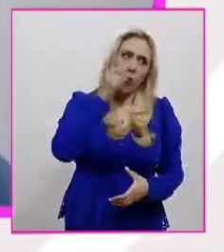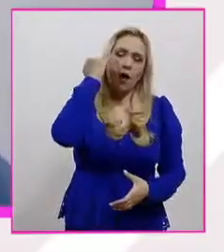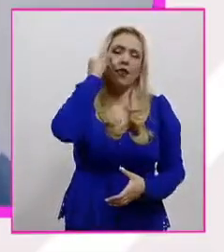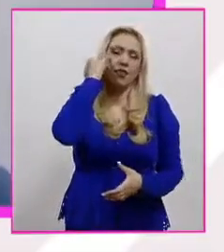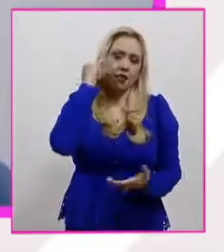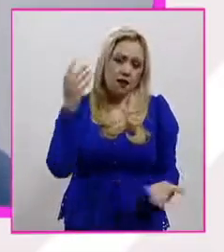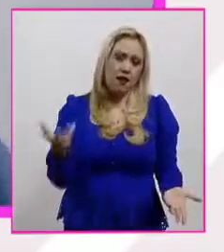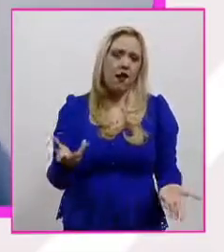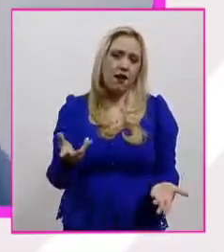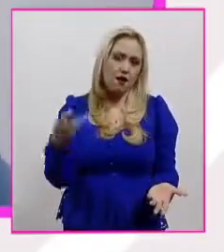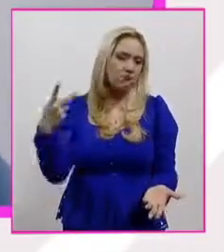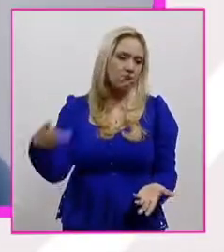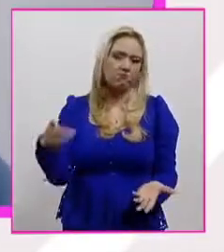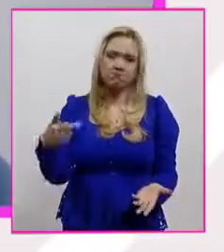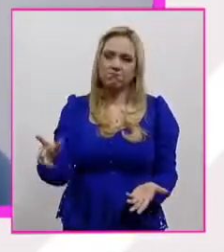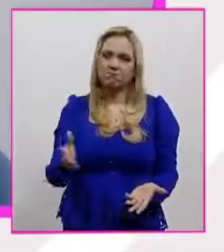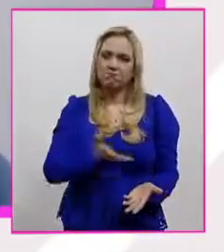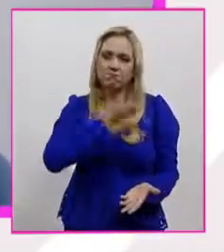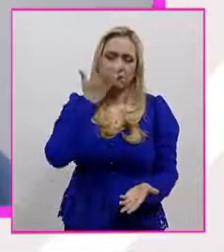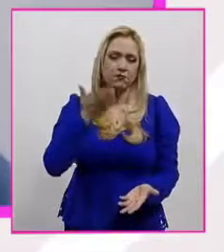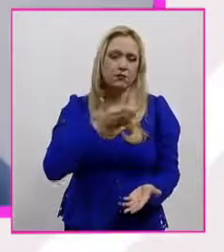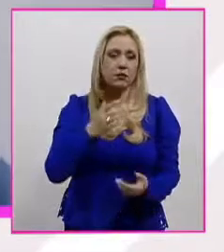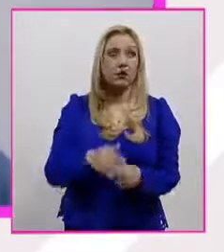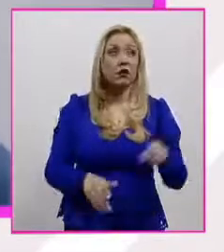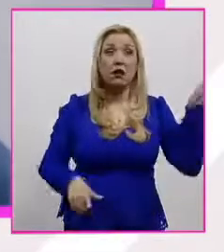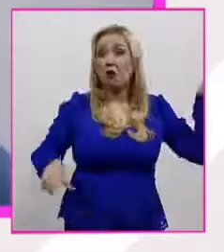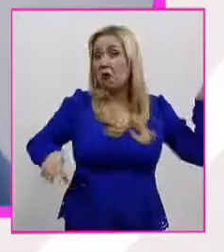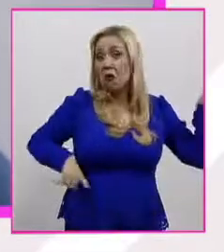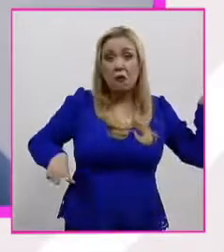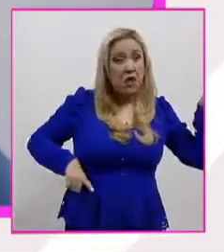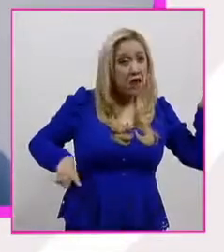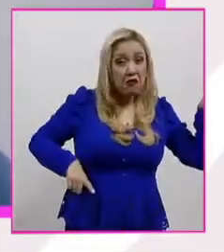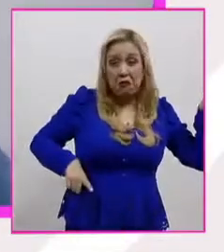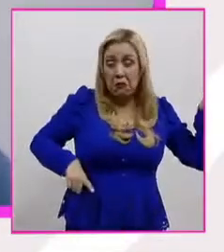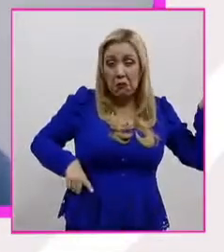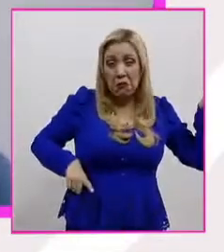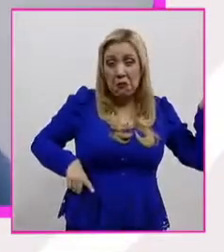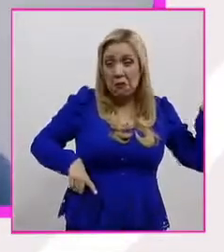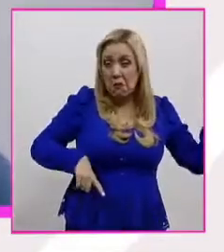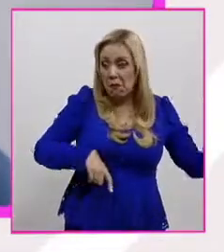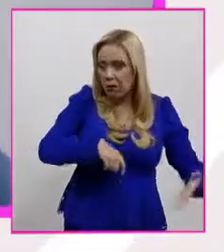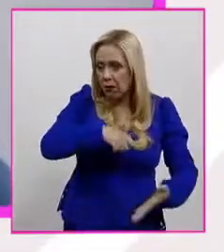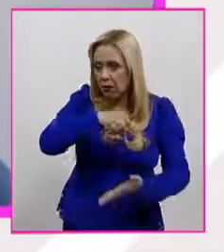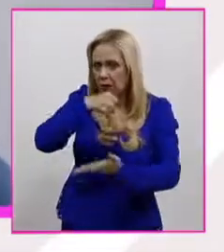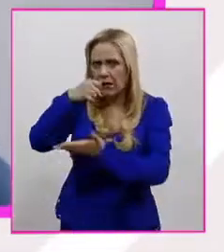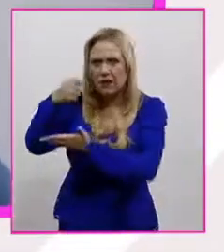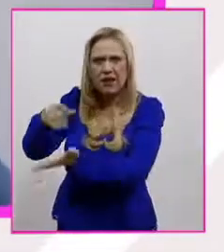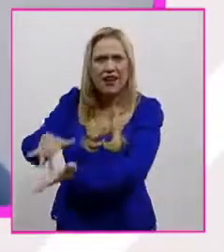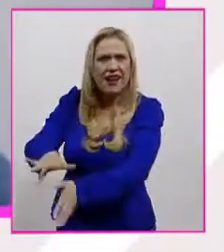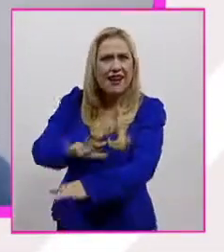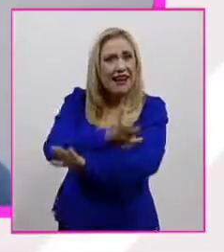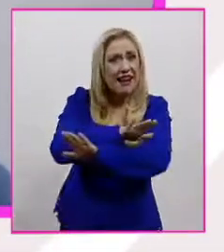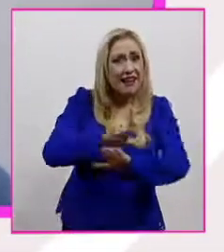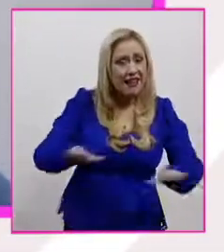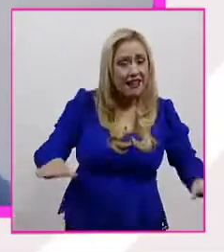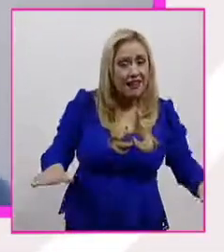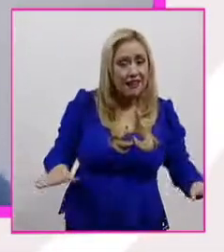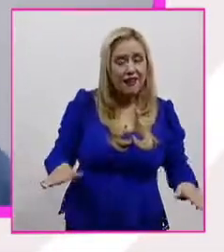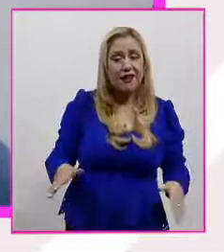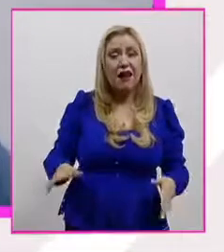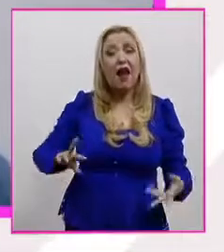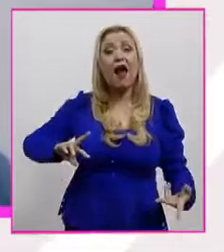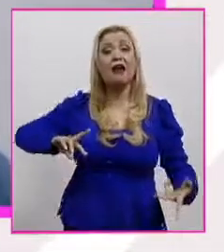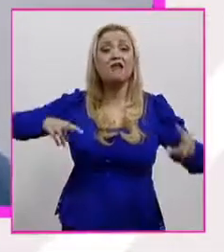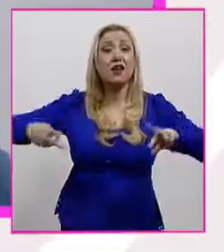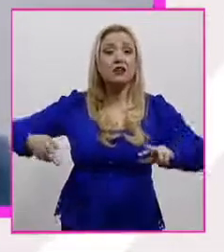de agricultura, y el Estado no llega para compensar la desigualdad en la que ya se encuentra, sino que al revés